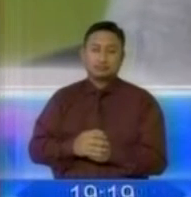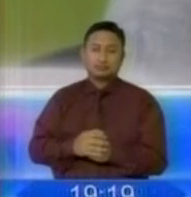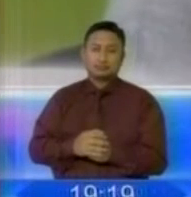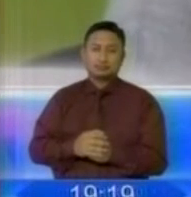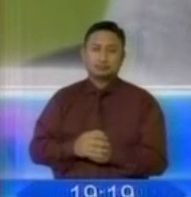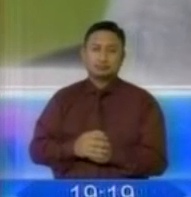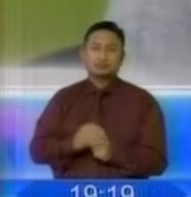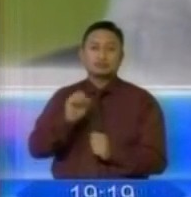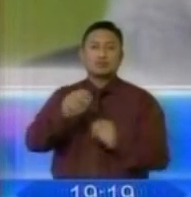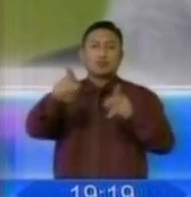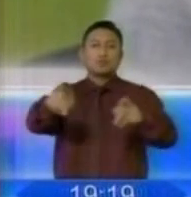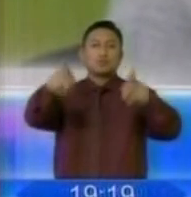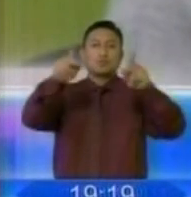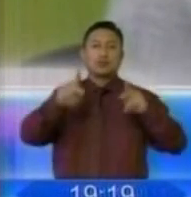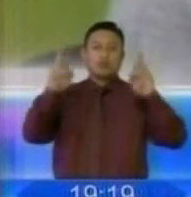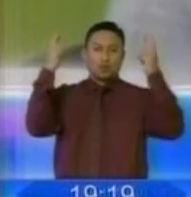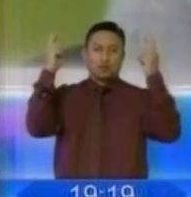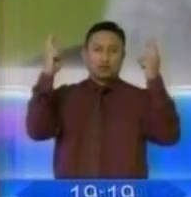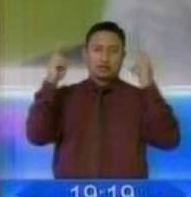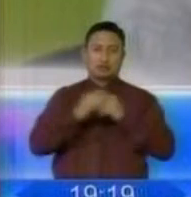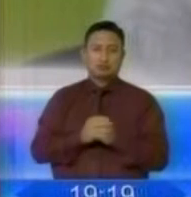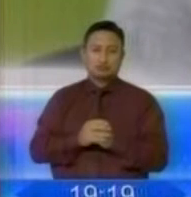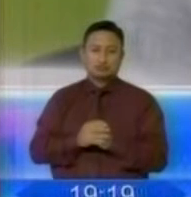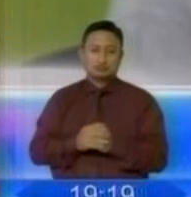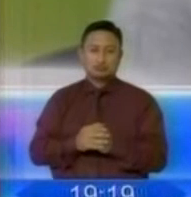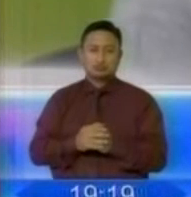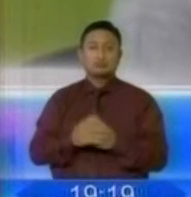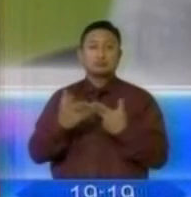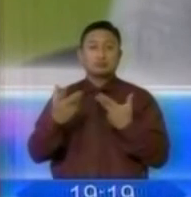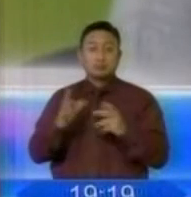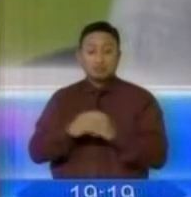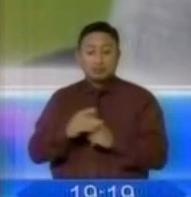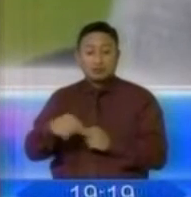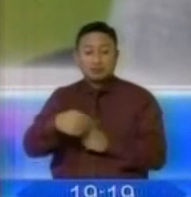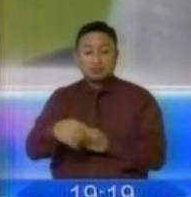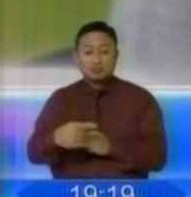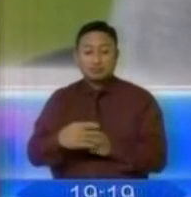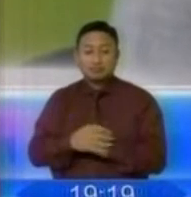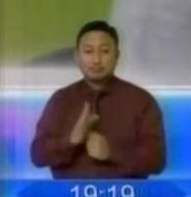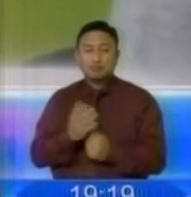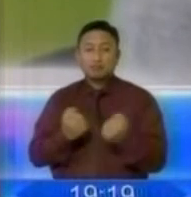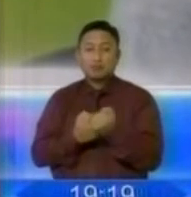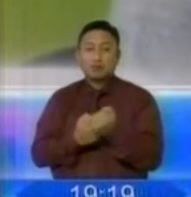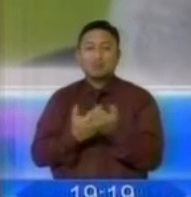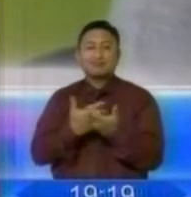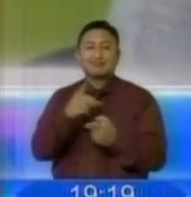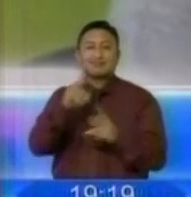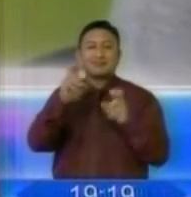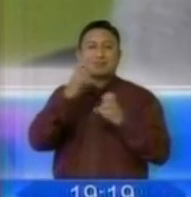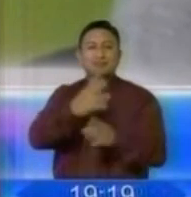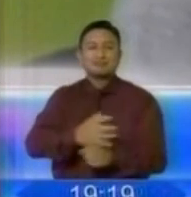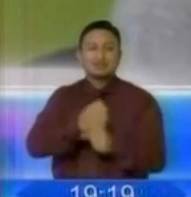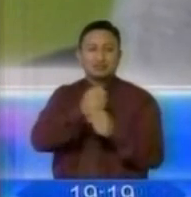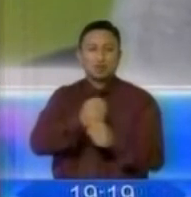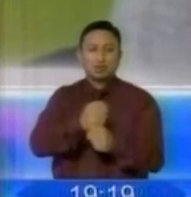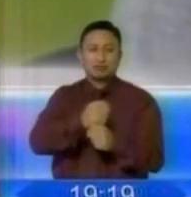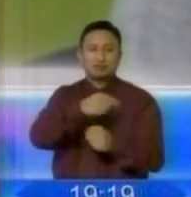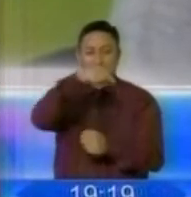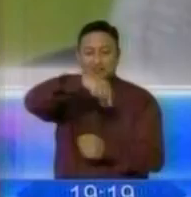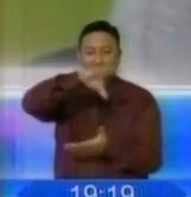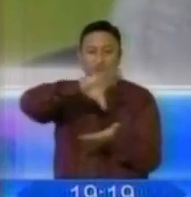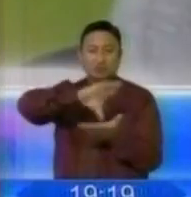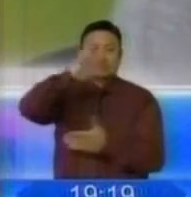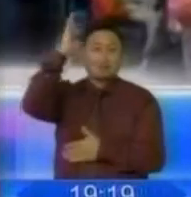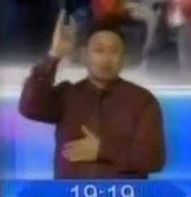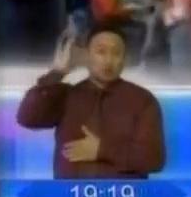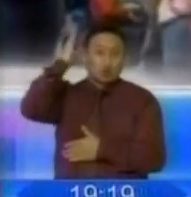en Rumichaca. Y además también fortalecer lo que significa la seguridad en nuestra ciudad de